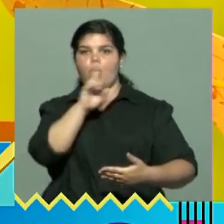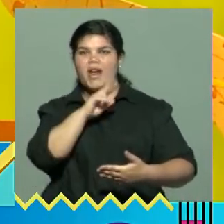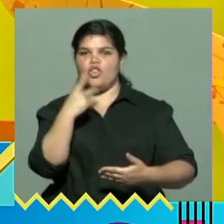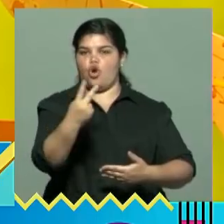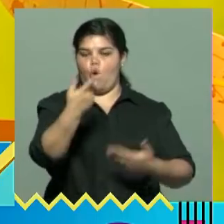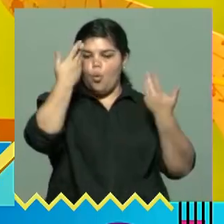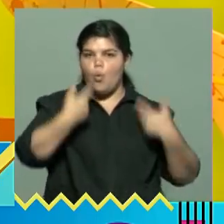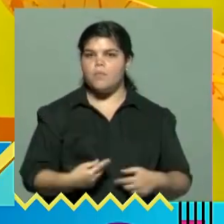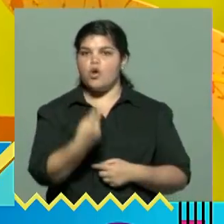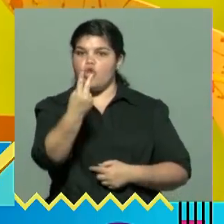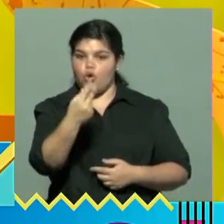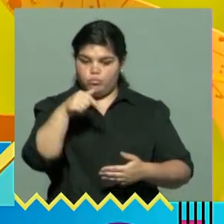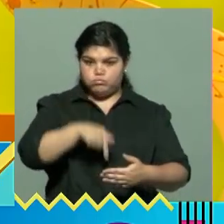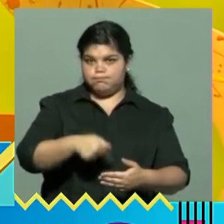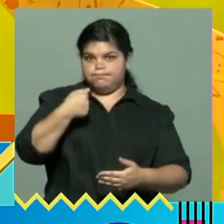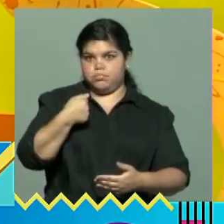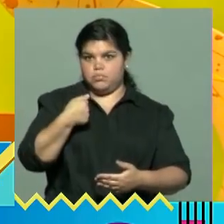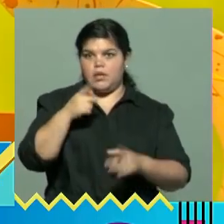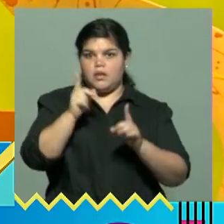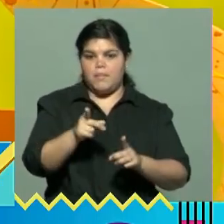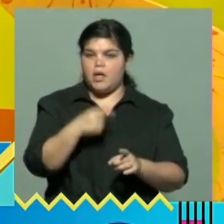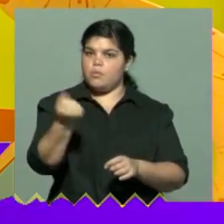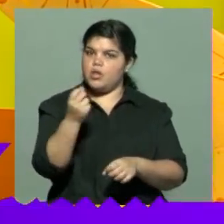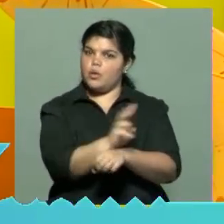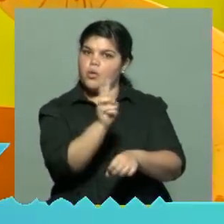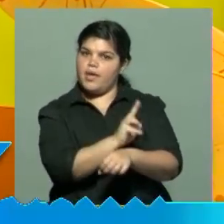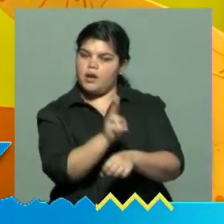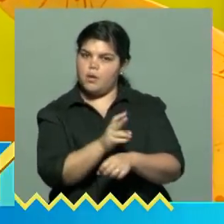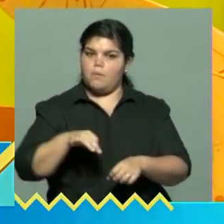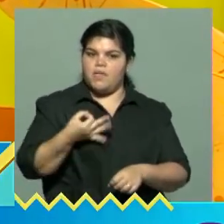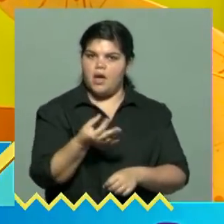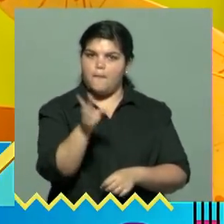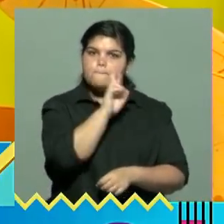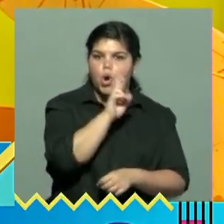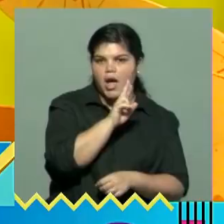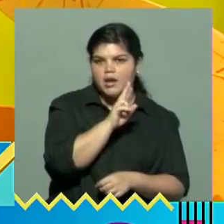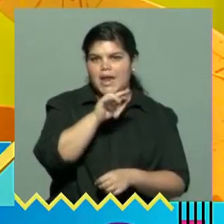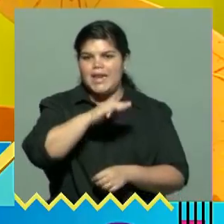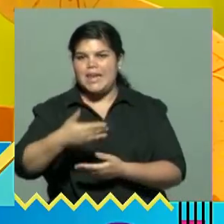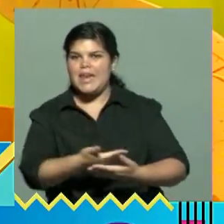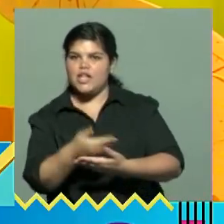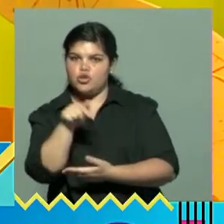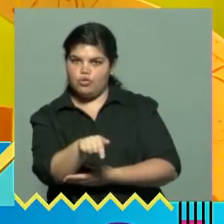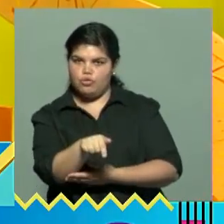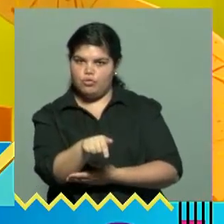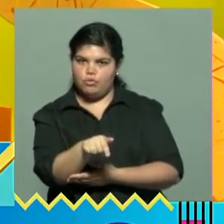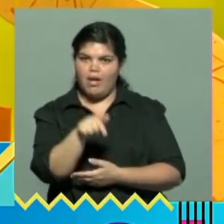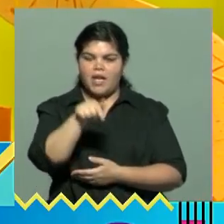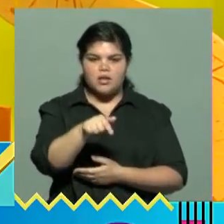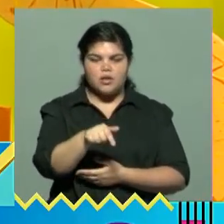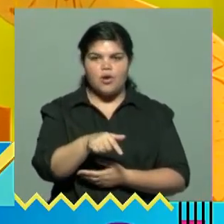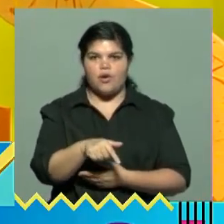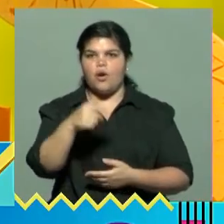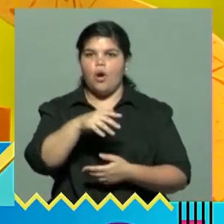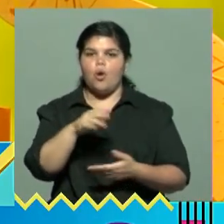que hacer es proteger a los dos, la vida de la mujer y del niño. Un niño inocente que no tiene voz, que sabemos que el aborto acaba con